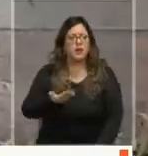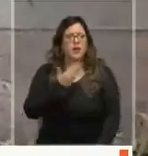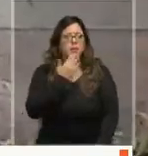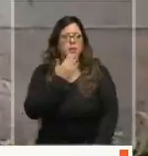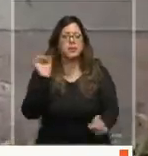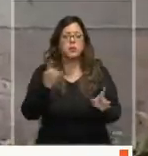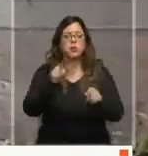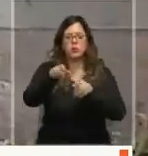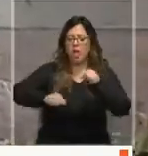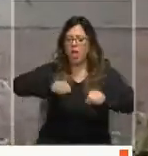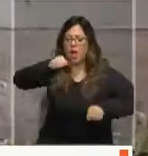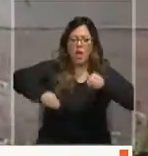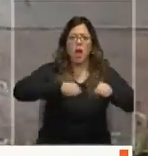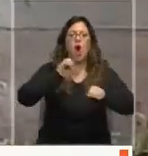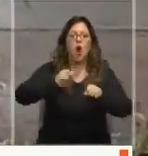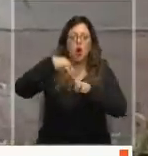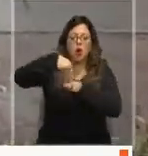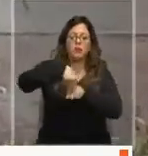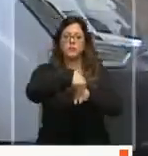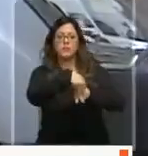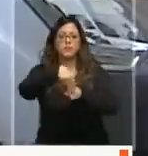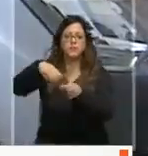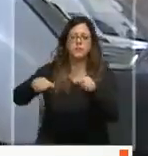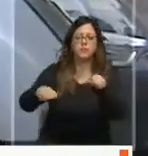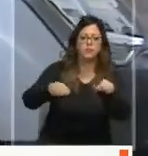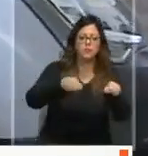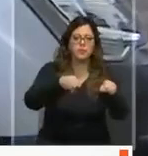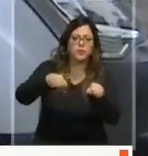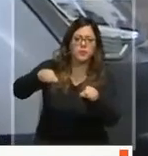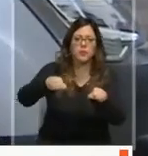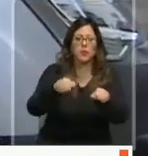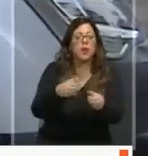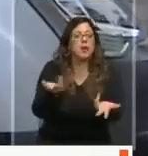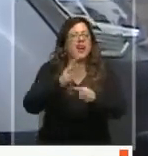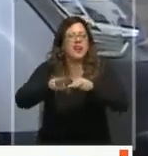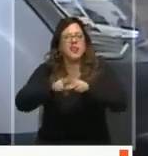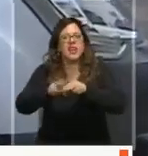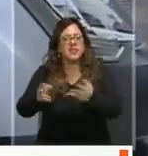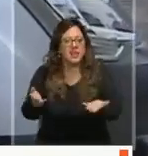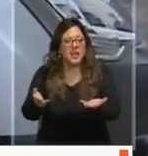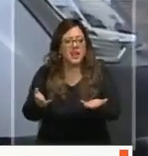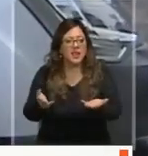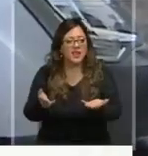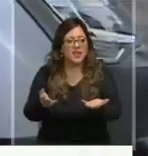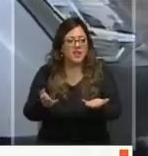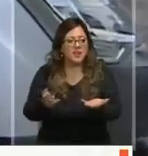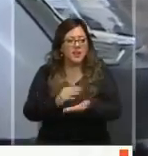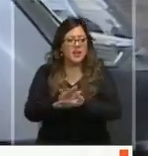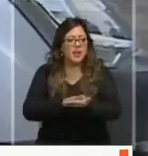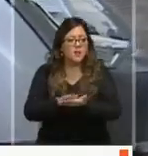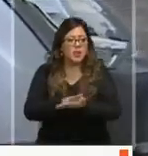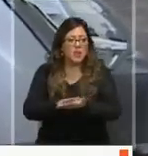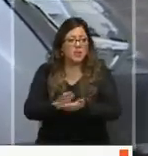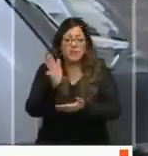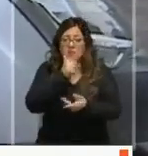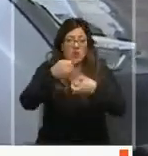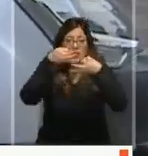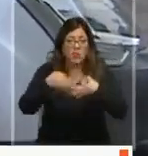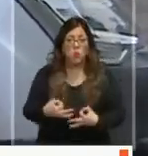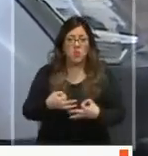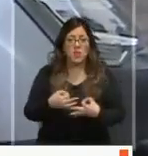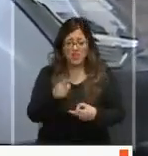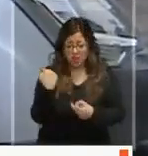va en bicicleta o scooter. Lo único que queda por hacer mientras no exista la seguridad que